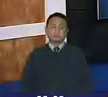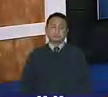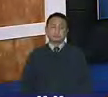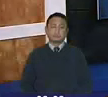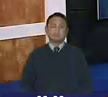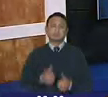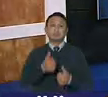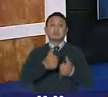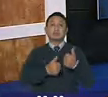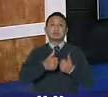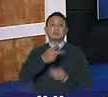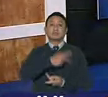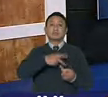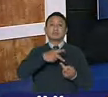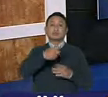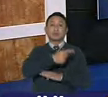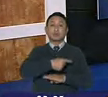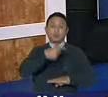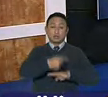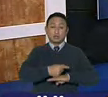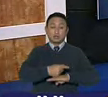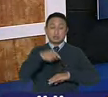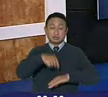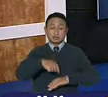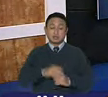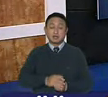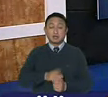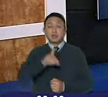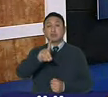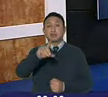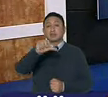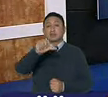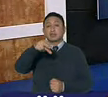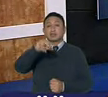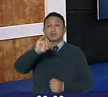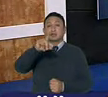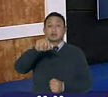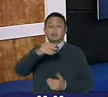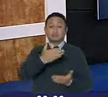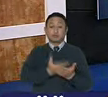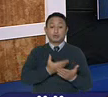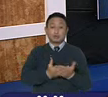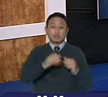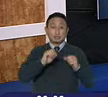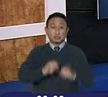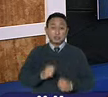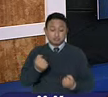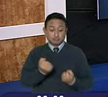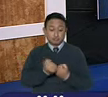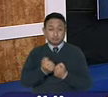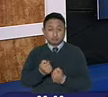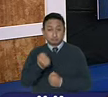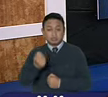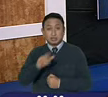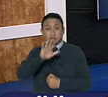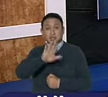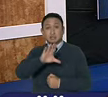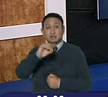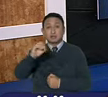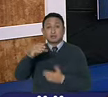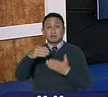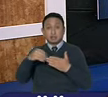Candidato a la prefectura del Guayas por Democracia Sí, Danilo Félix, propone entregar una compensación de $500 a